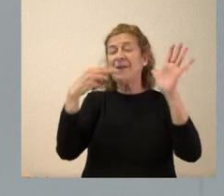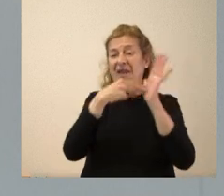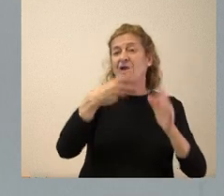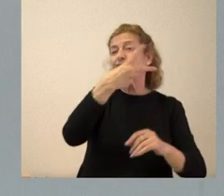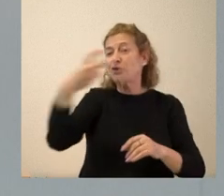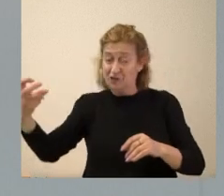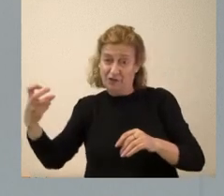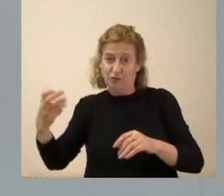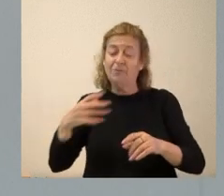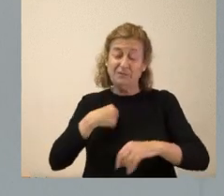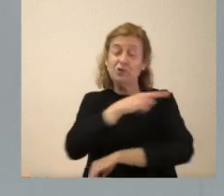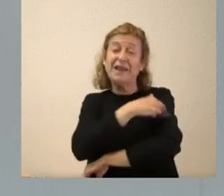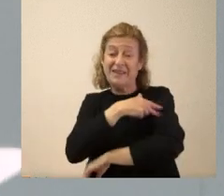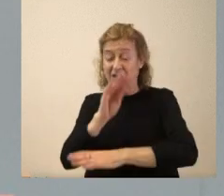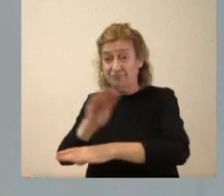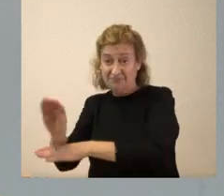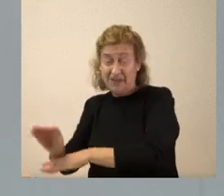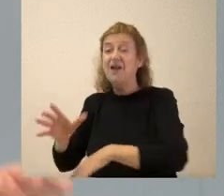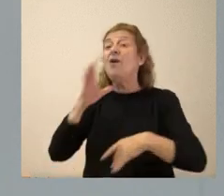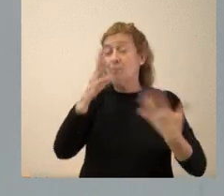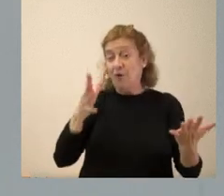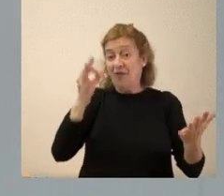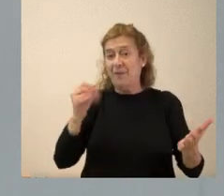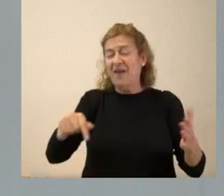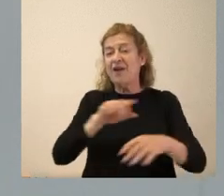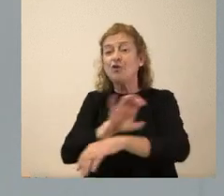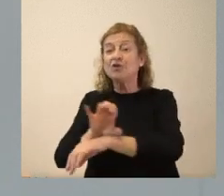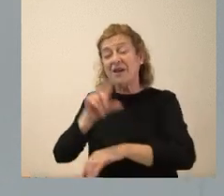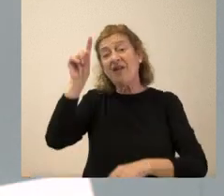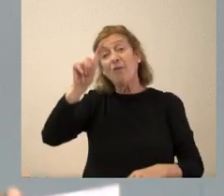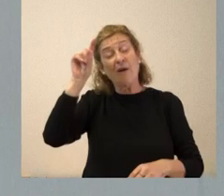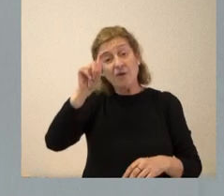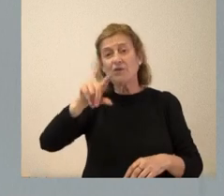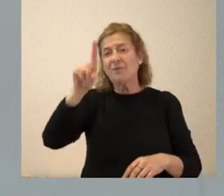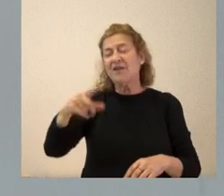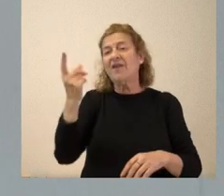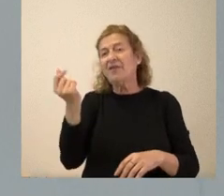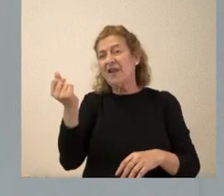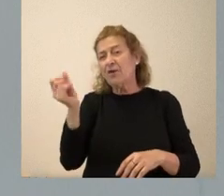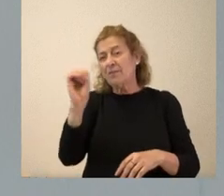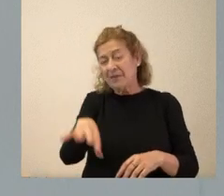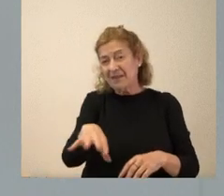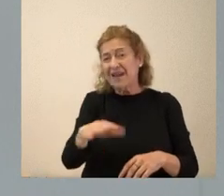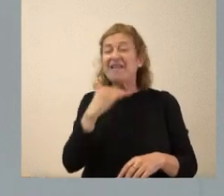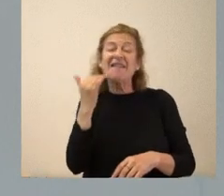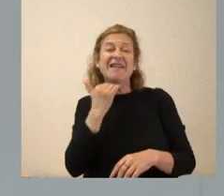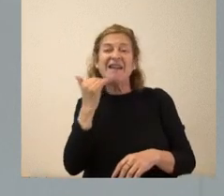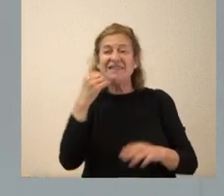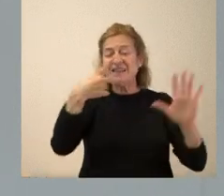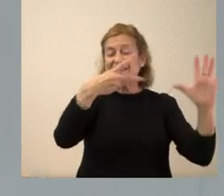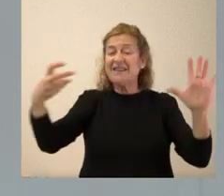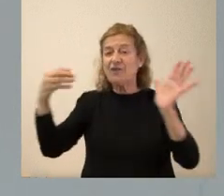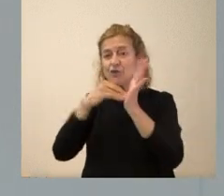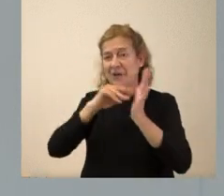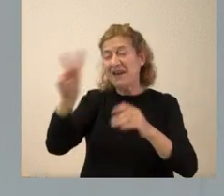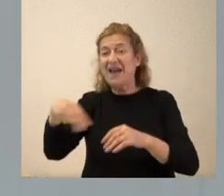en el ámbito sanitario por lo que tiene que ver a la consejería de Educación se invierten prácticamente 700.000